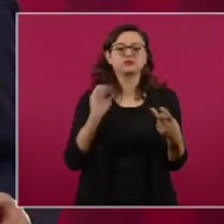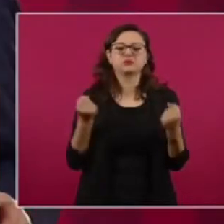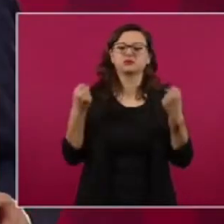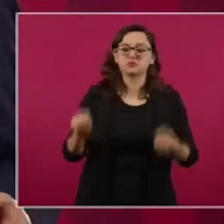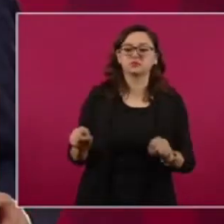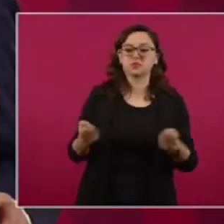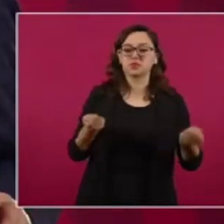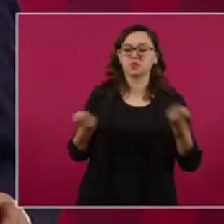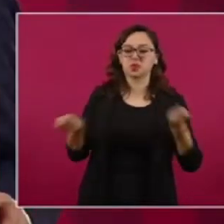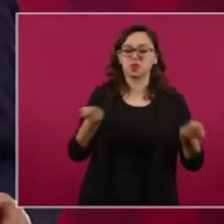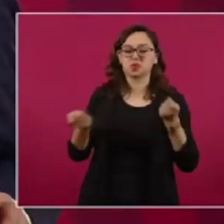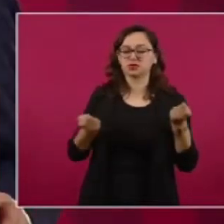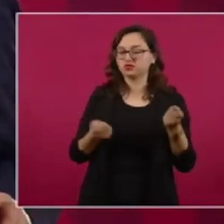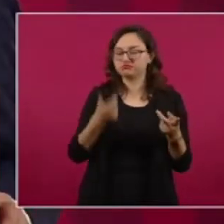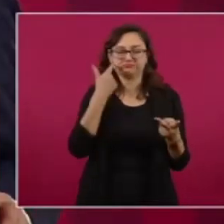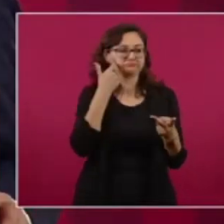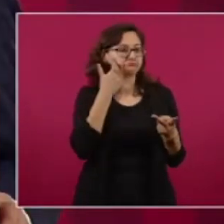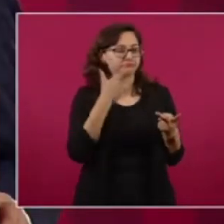cacicazgos,